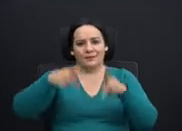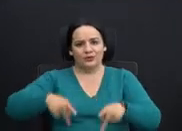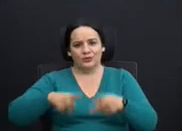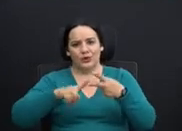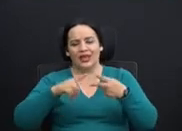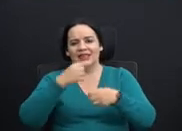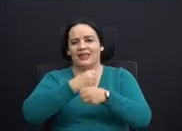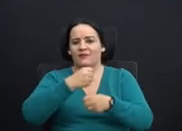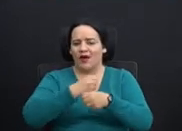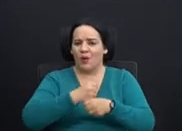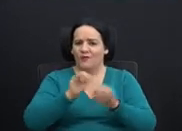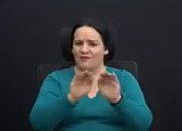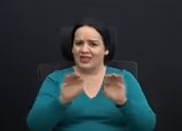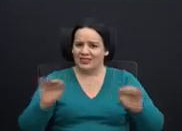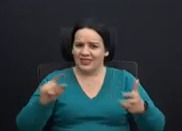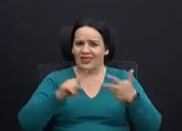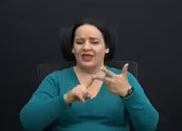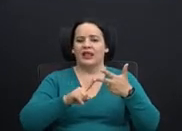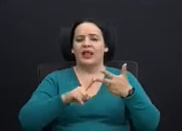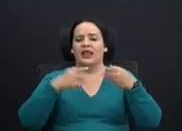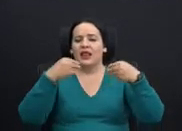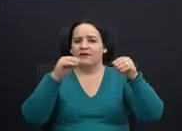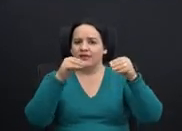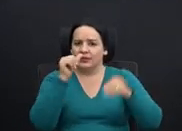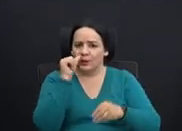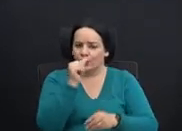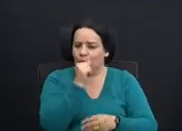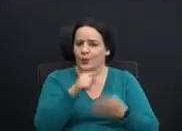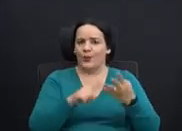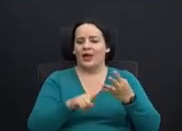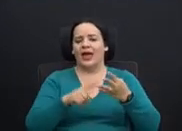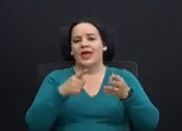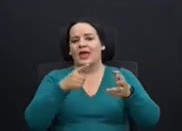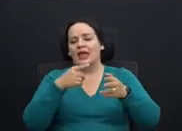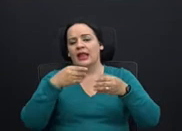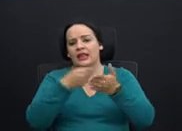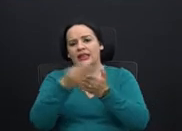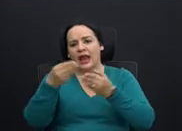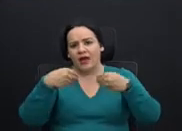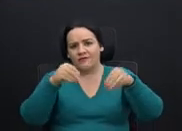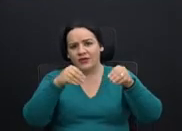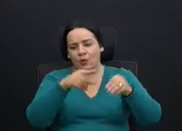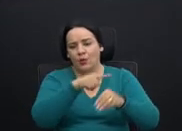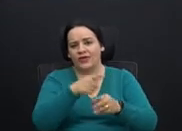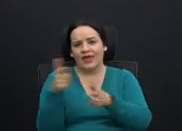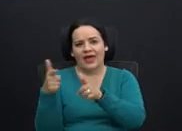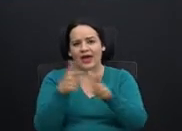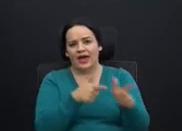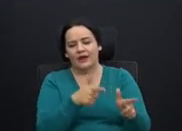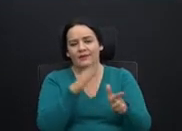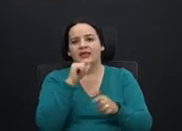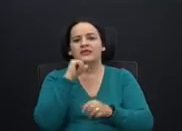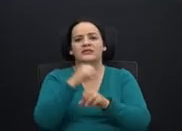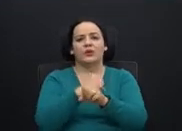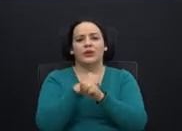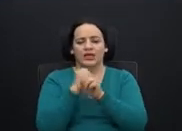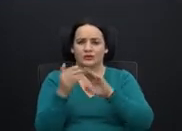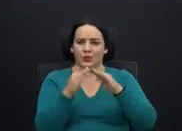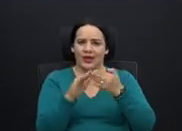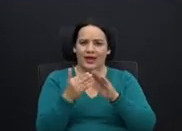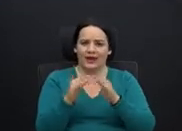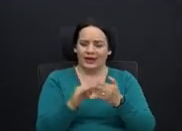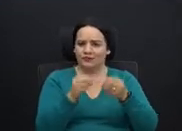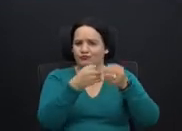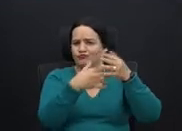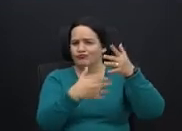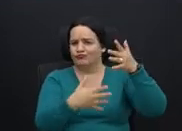el narcotráfico, el tráfico de armas, el lavado de dinero, la inseguridad ciudadana, y podría pasarme el resto de la tarde diciendo la